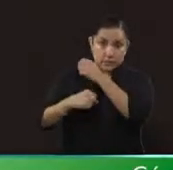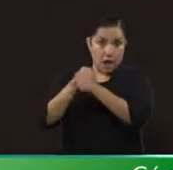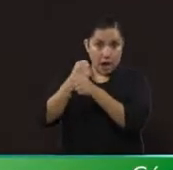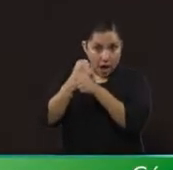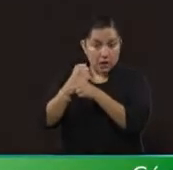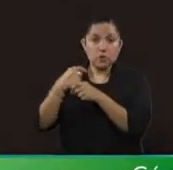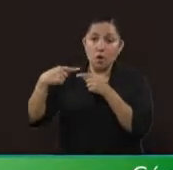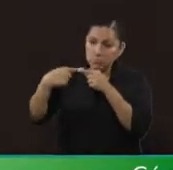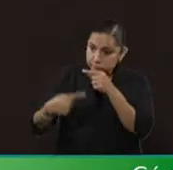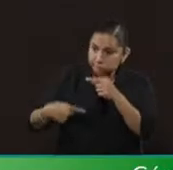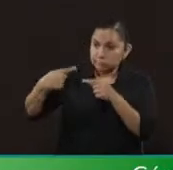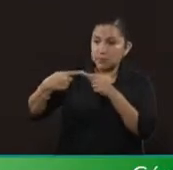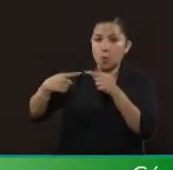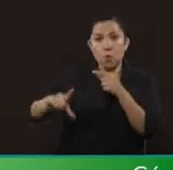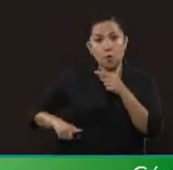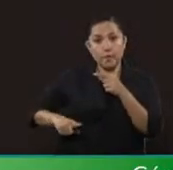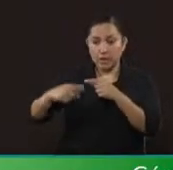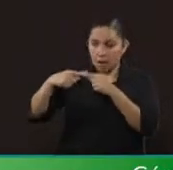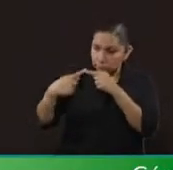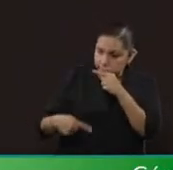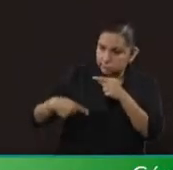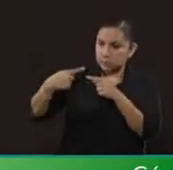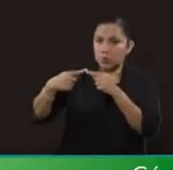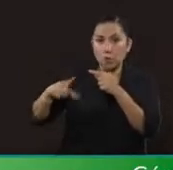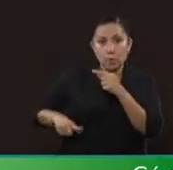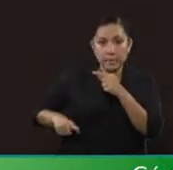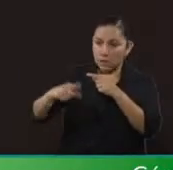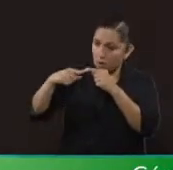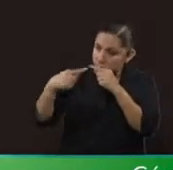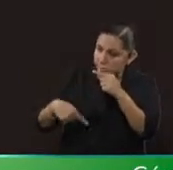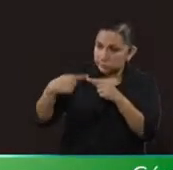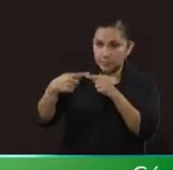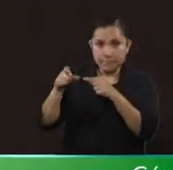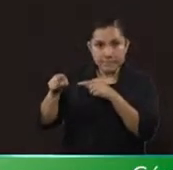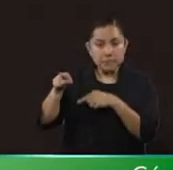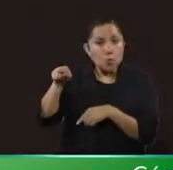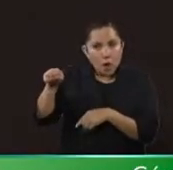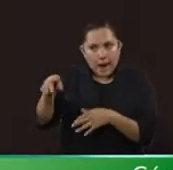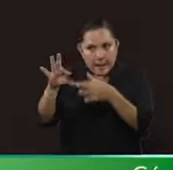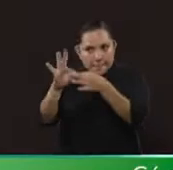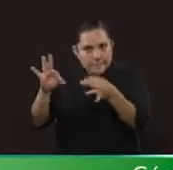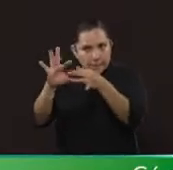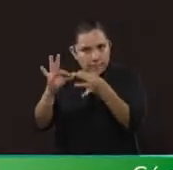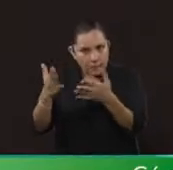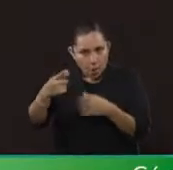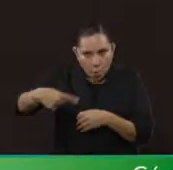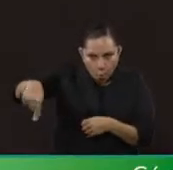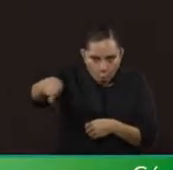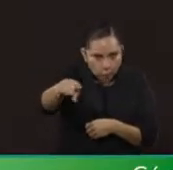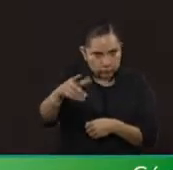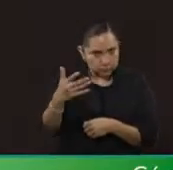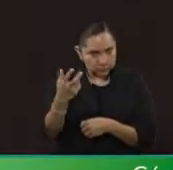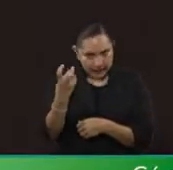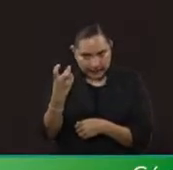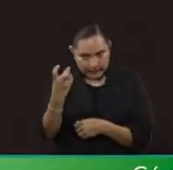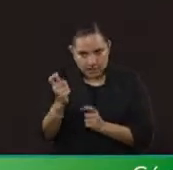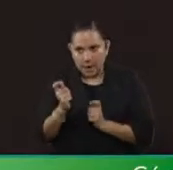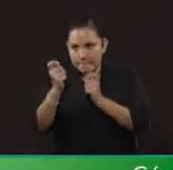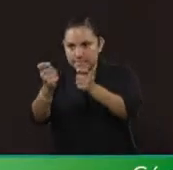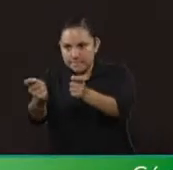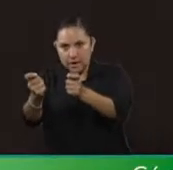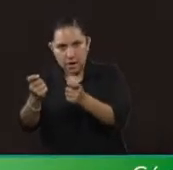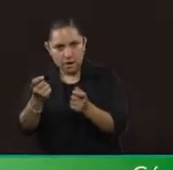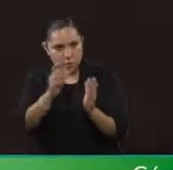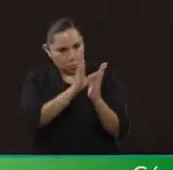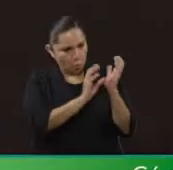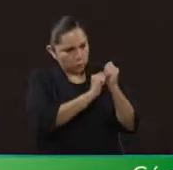armadas como Pilar de su hegemonía les está diciendo que no lo hagan sean responsables y no lo